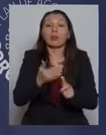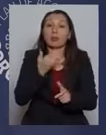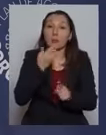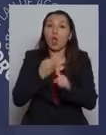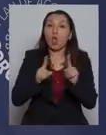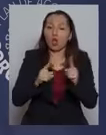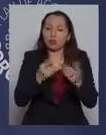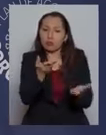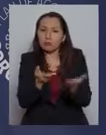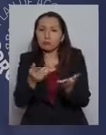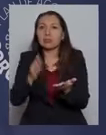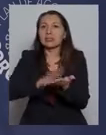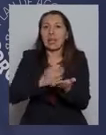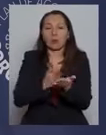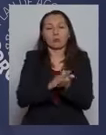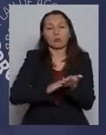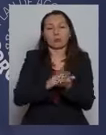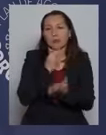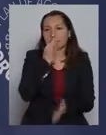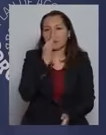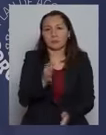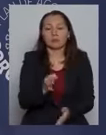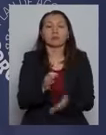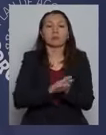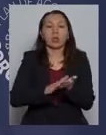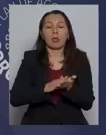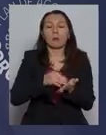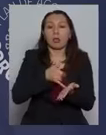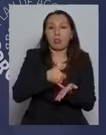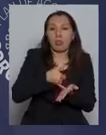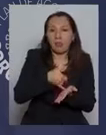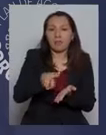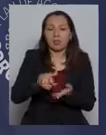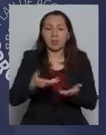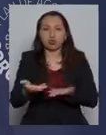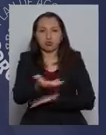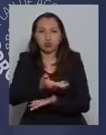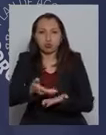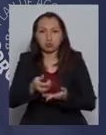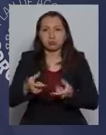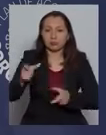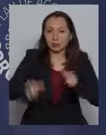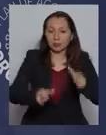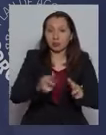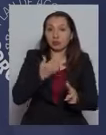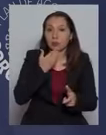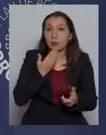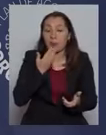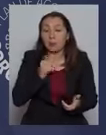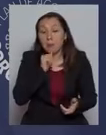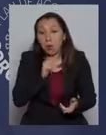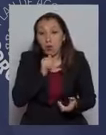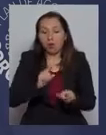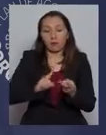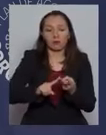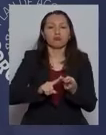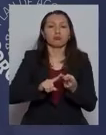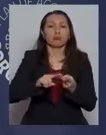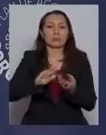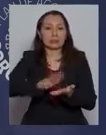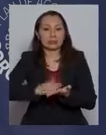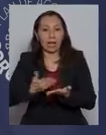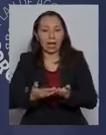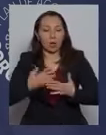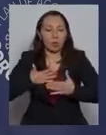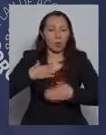variables sanitarias. Estamos hablando de variables de vulnerabilidad social, estamos hablando de vulnerabilidad sanitaria, sanitaria y son